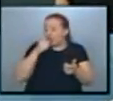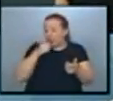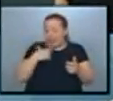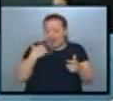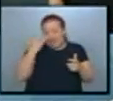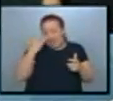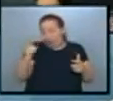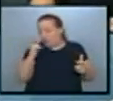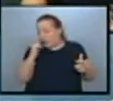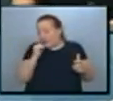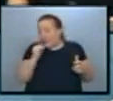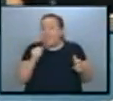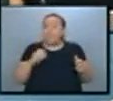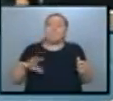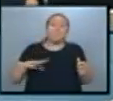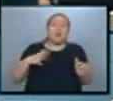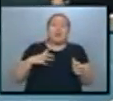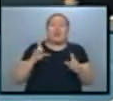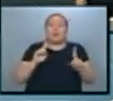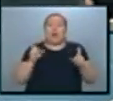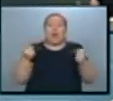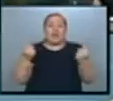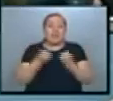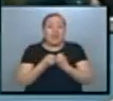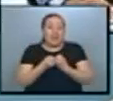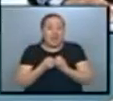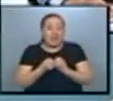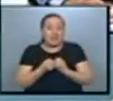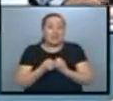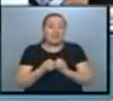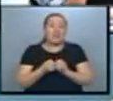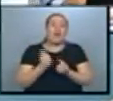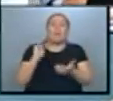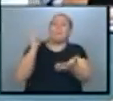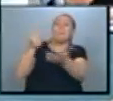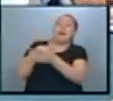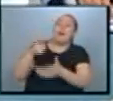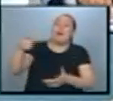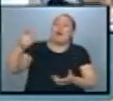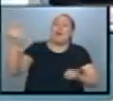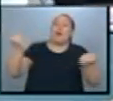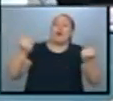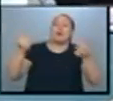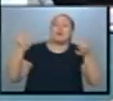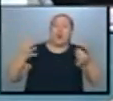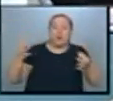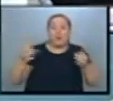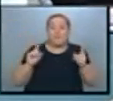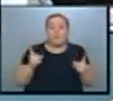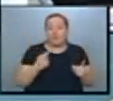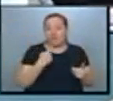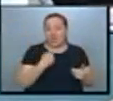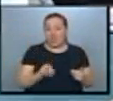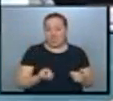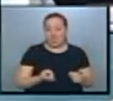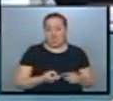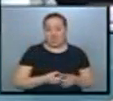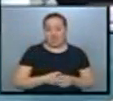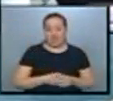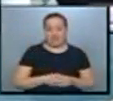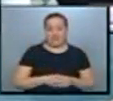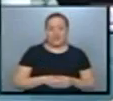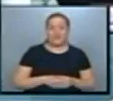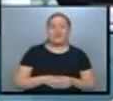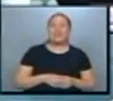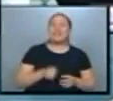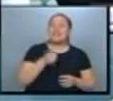algo para no tener accidentes, bueno, pará, te contratamos, Yanina, a vos para que nos lleves seguro. Yanina. Eso fue lo que declararon. Yanina. Sí. Bueno,